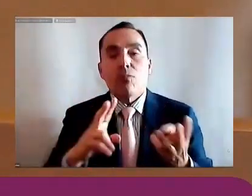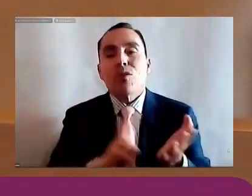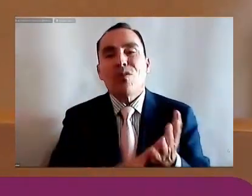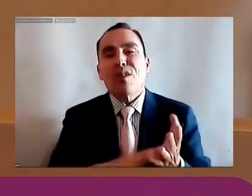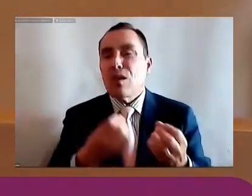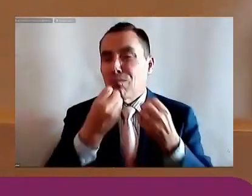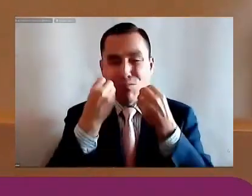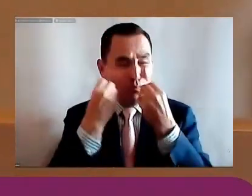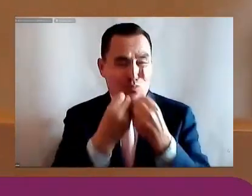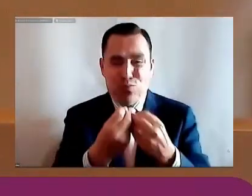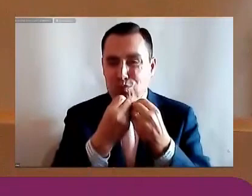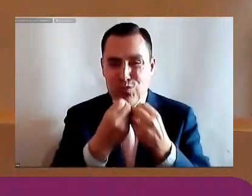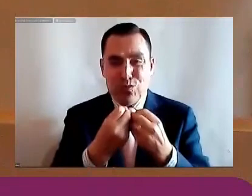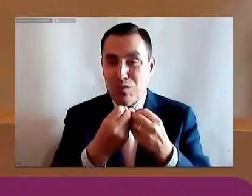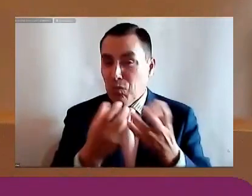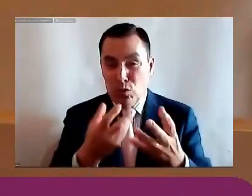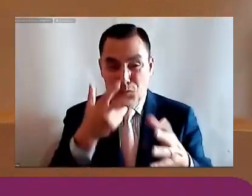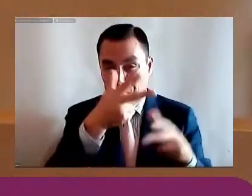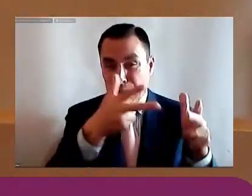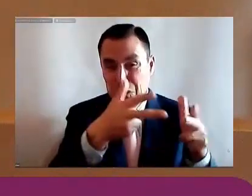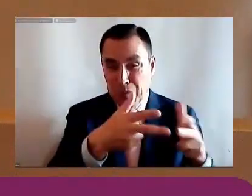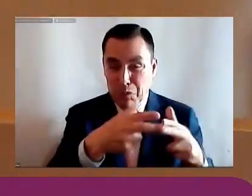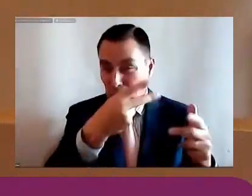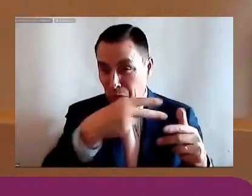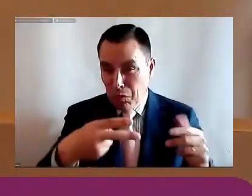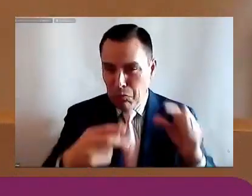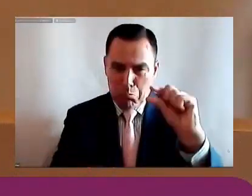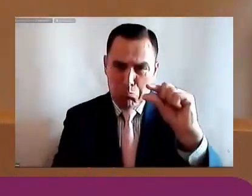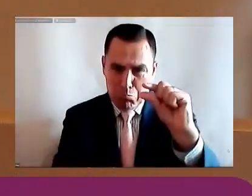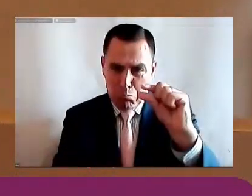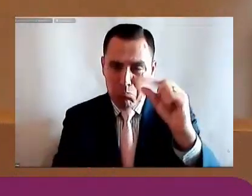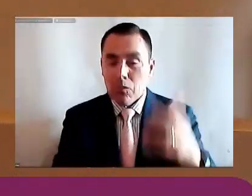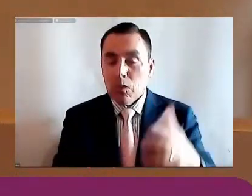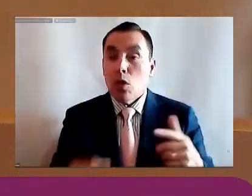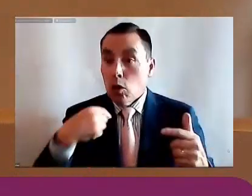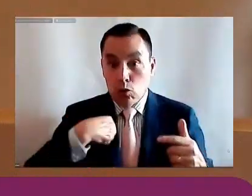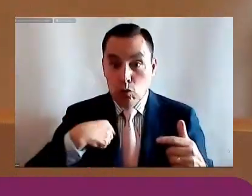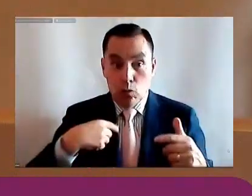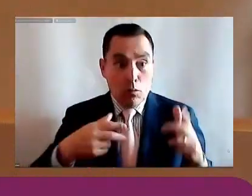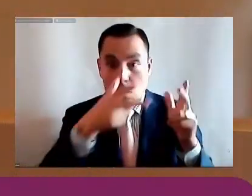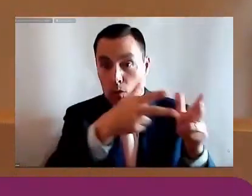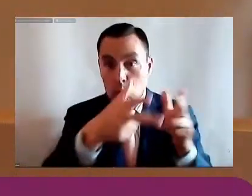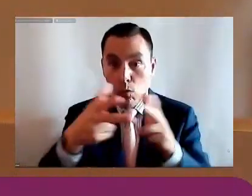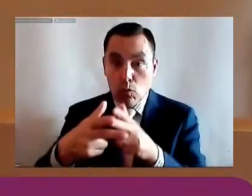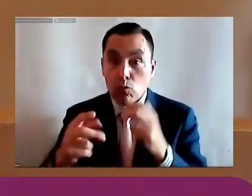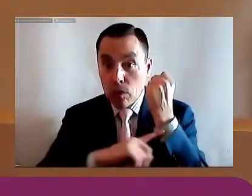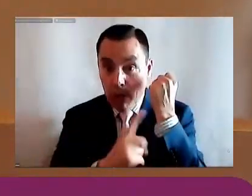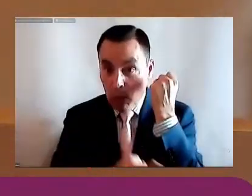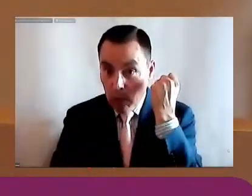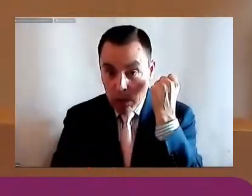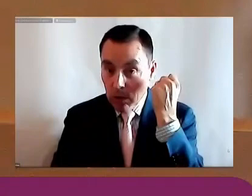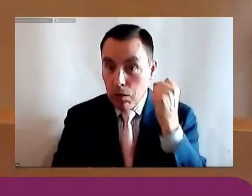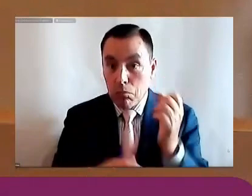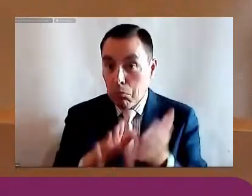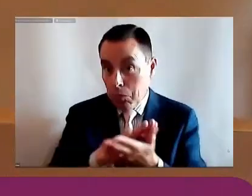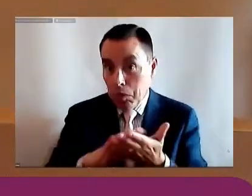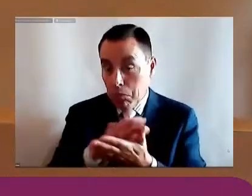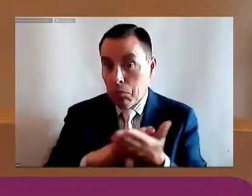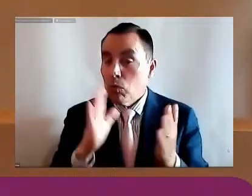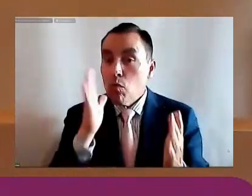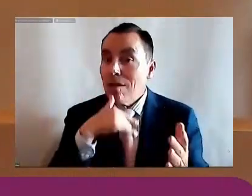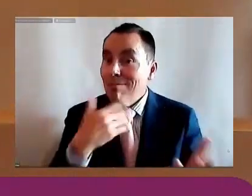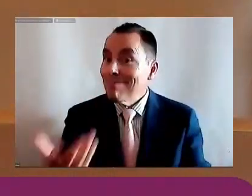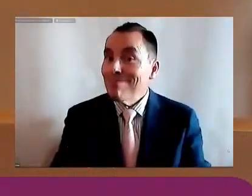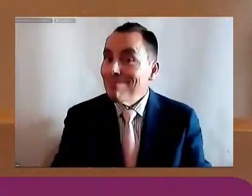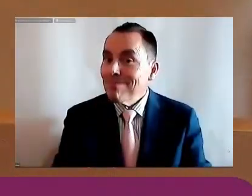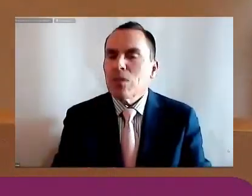sexual son mínimas. Yo no conozco causas de acoso sexual de alguna abogada, por ejemplo. Y uno podría pensar